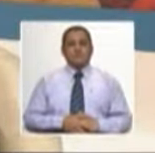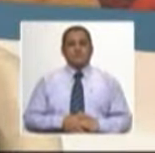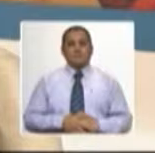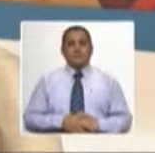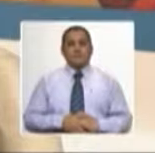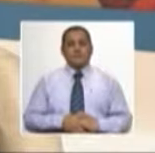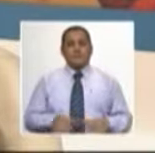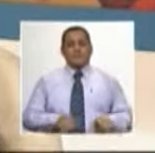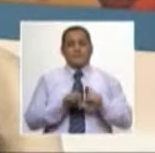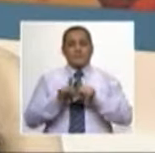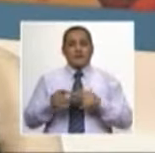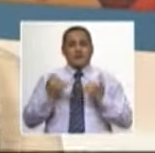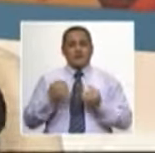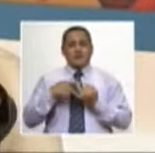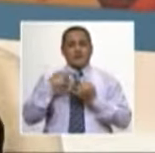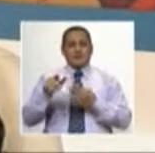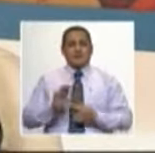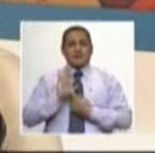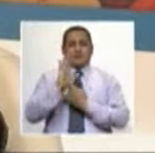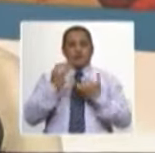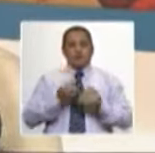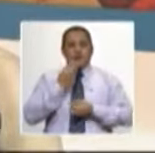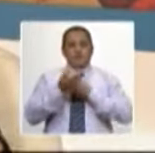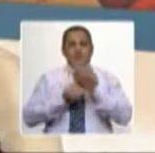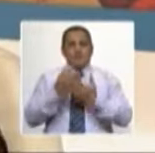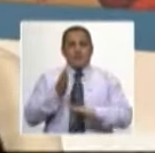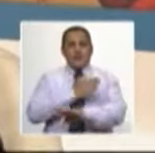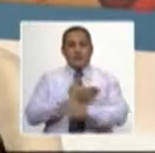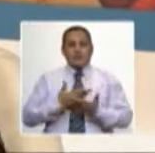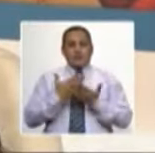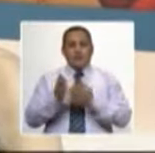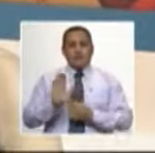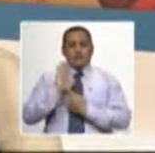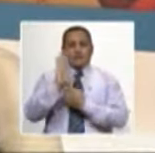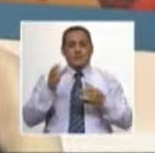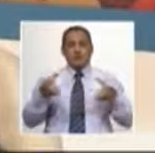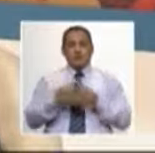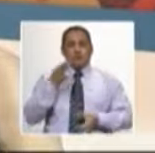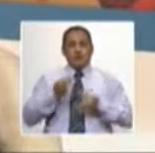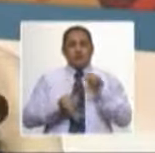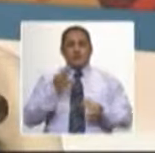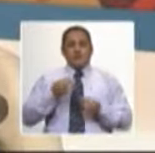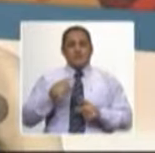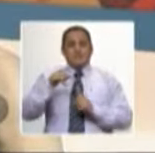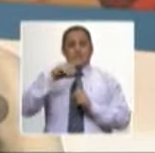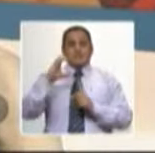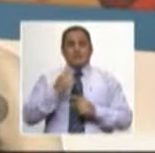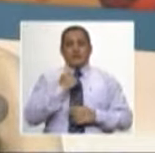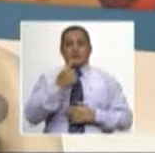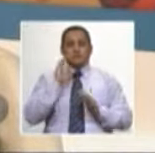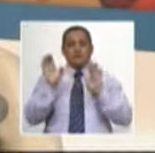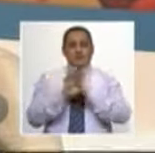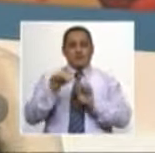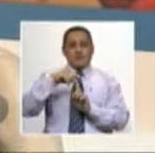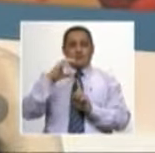Bueno, además de las publicaciones e informes que se basan en las sentencias, en la jurisprudencia del Tribunal Constitucional, el TC